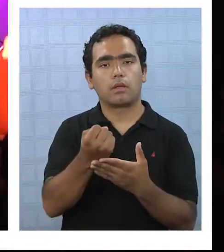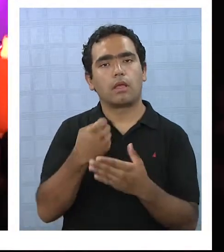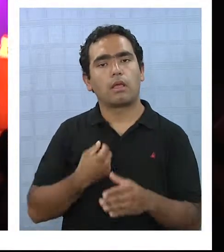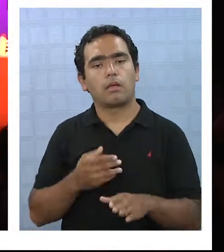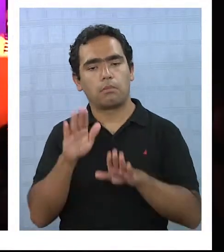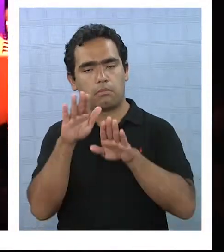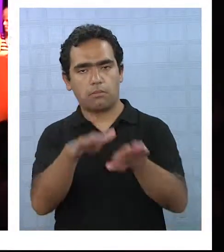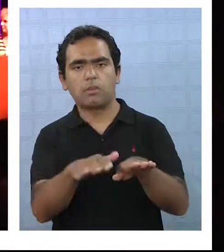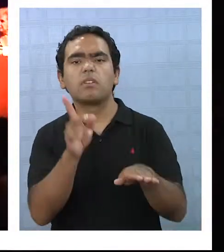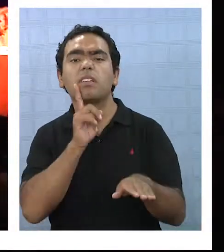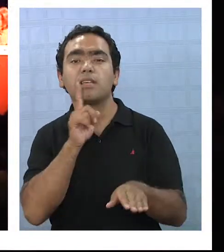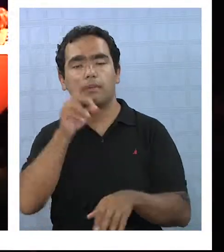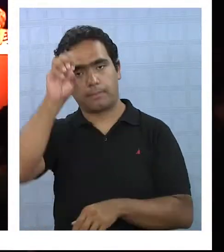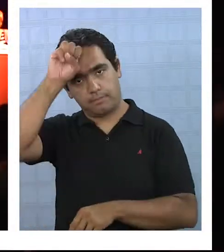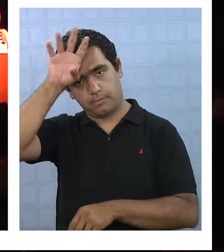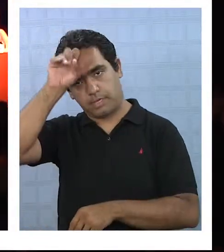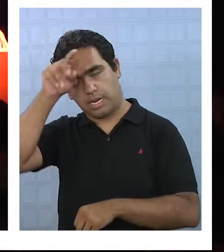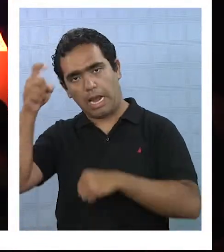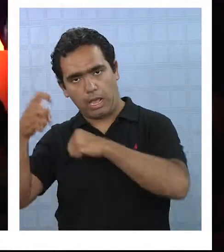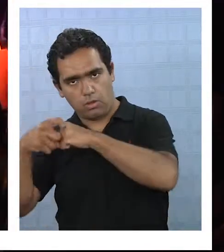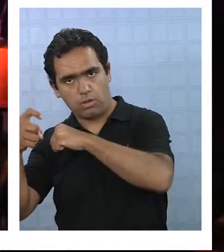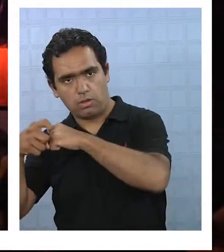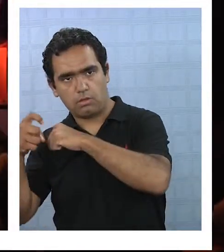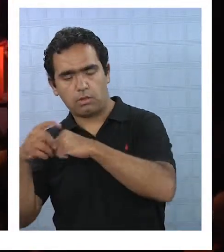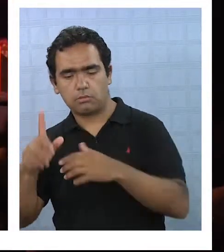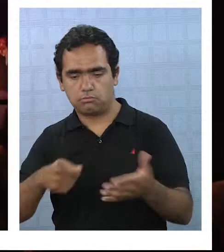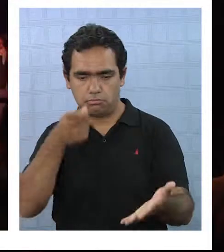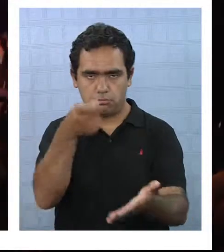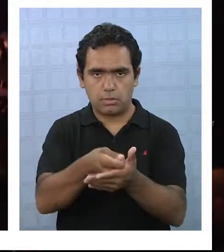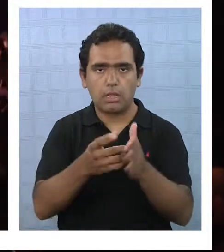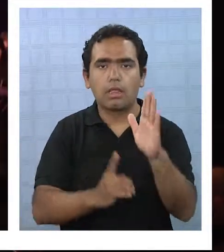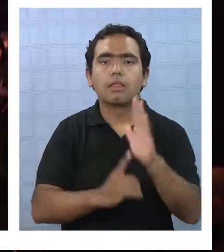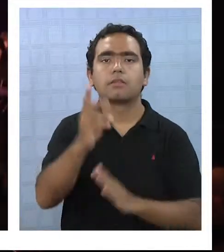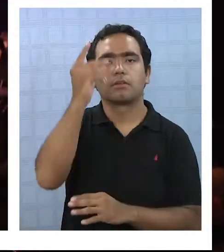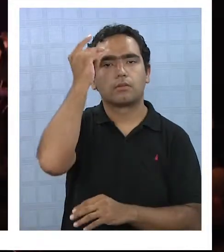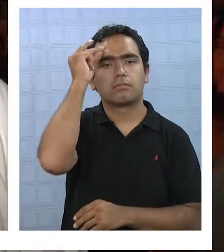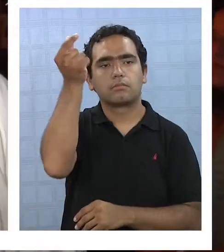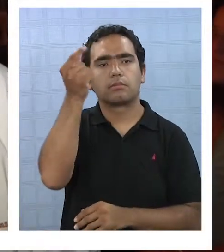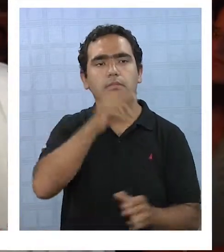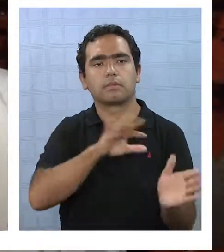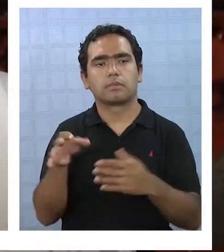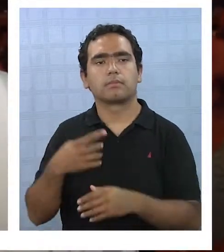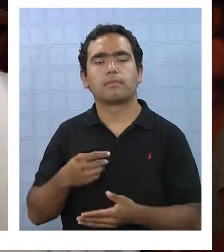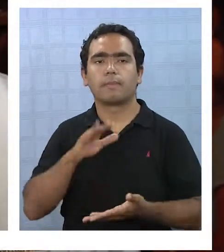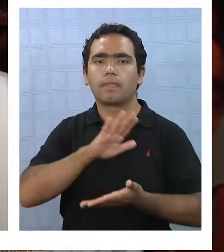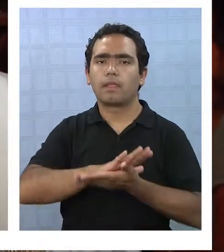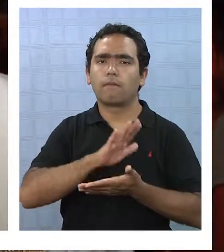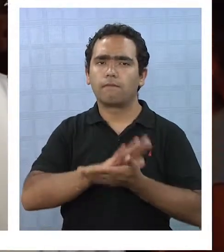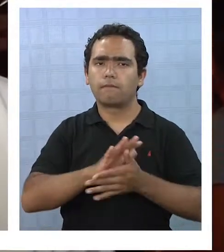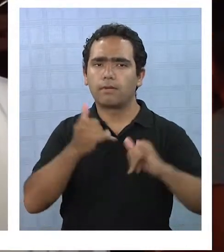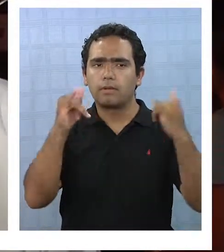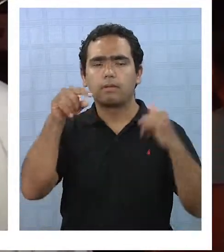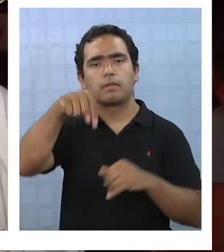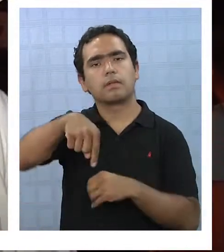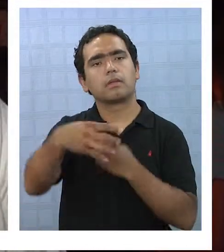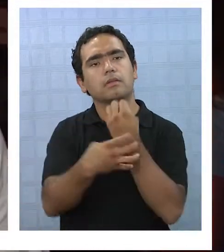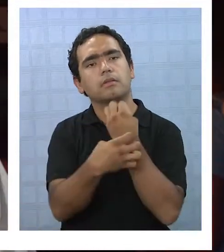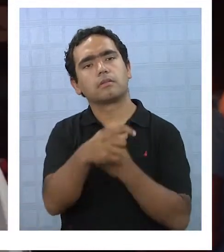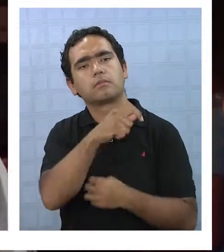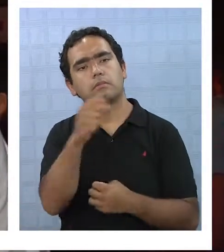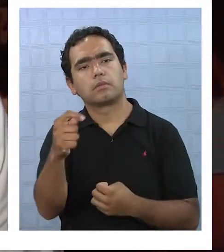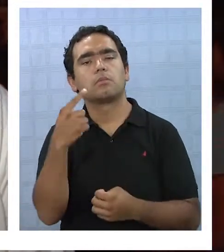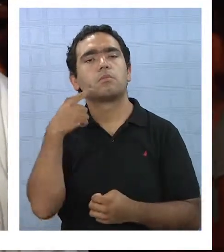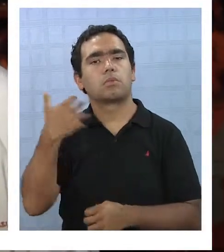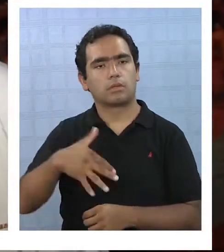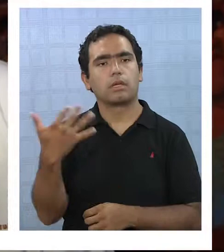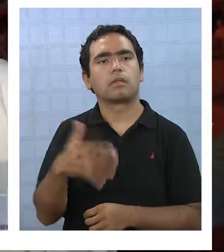Doñenes de Coyahuasi, que aporta los recursos para desarrollar la iniciativa. El festival para la región yo creo que es un impacto súper